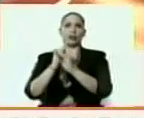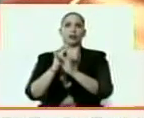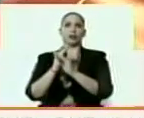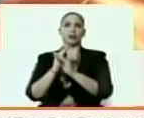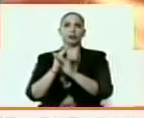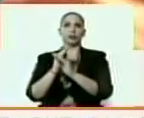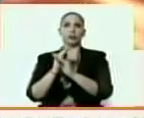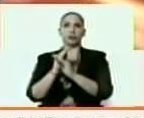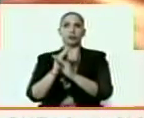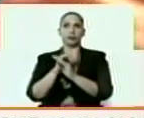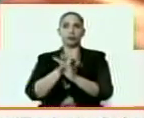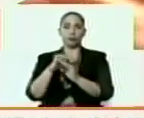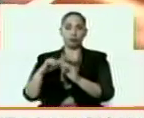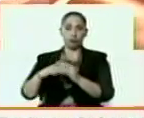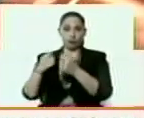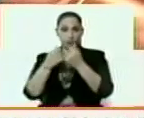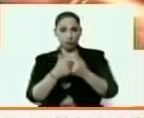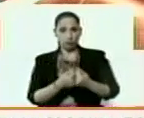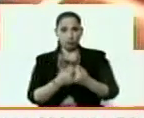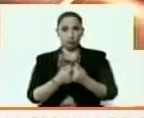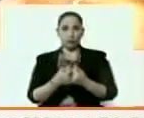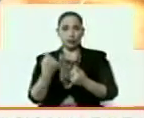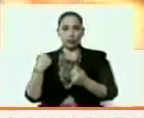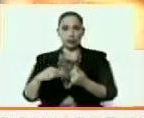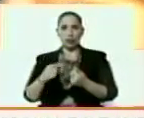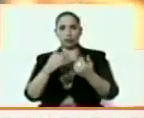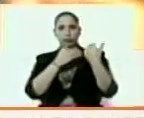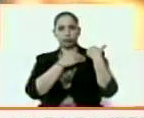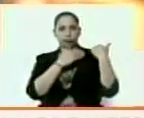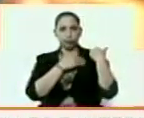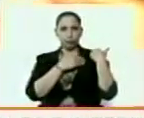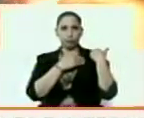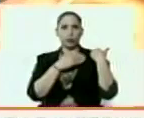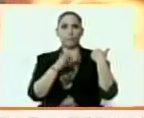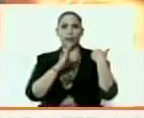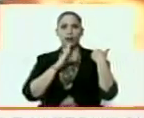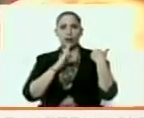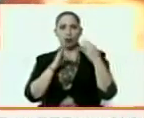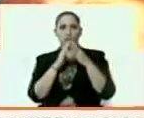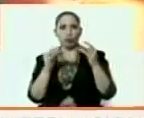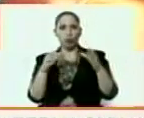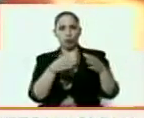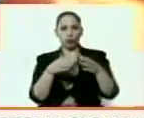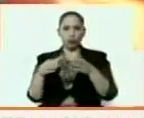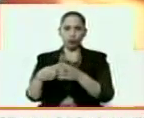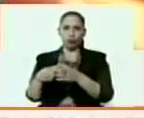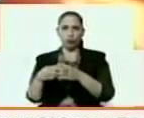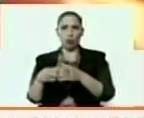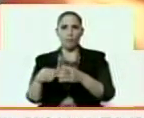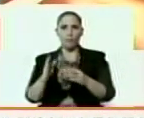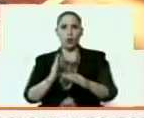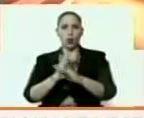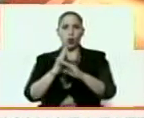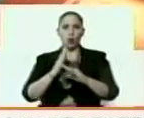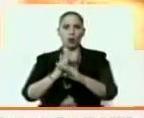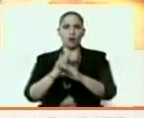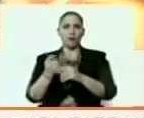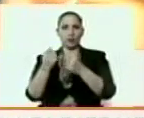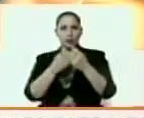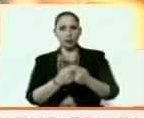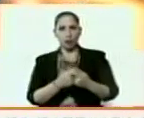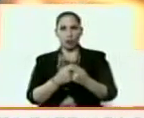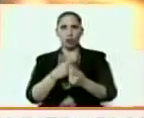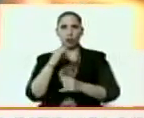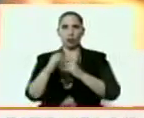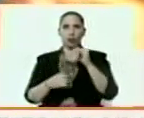sector financiero, por ejemplo, tener corresponsales bancarios. Toda la operación de bloqueo financiero internacional es secar